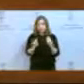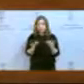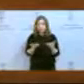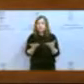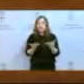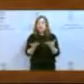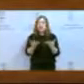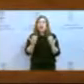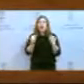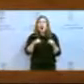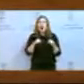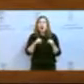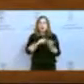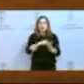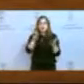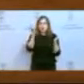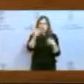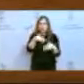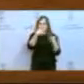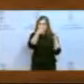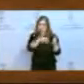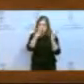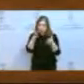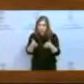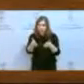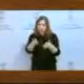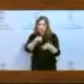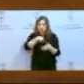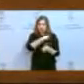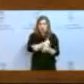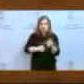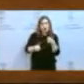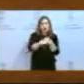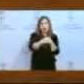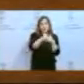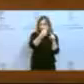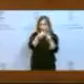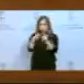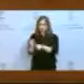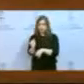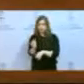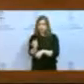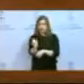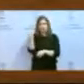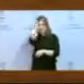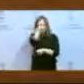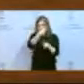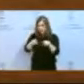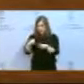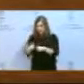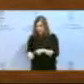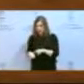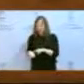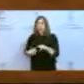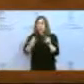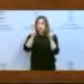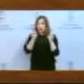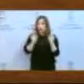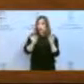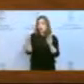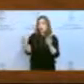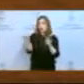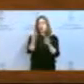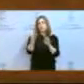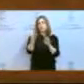Y aunque es indudable que ustedes y nosotros tenemos prioridades distintas, diferentes, en esta materia deberían dejar a un